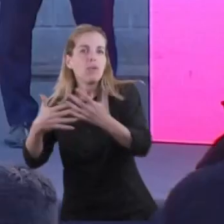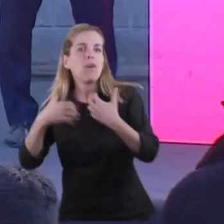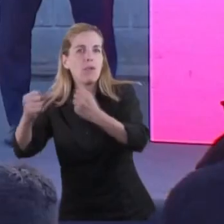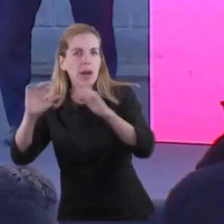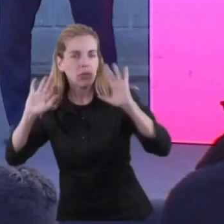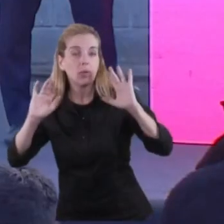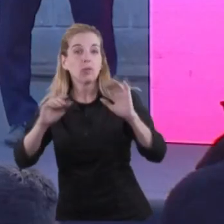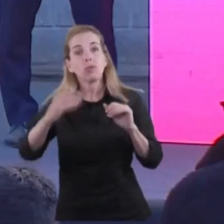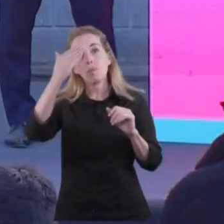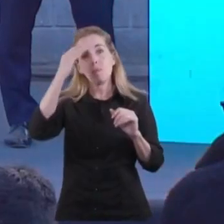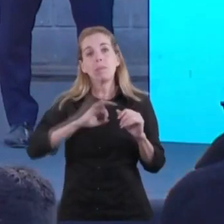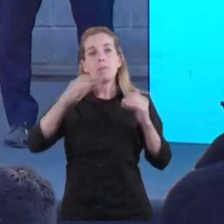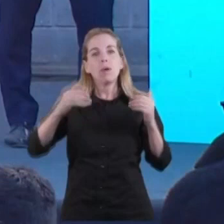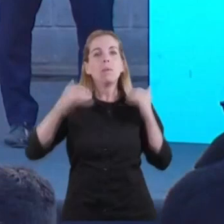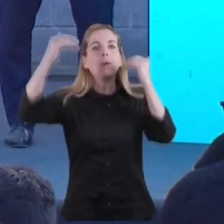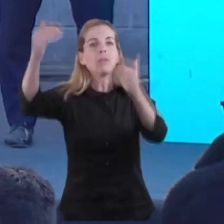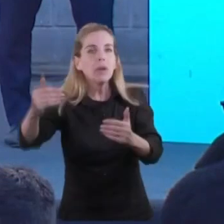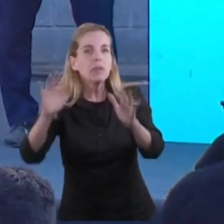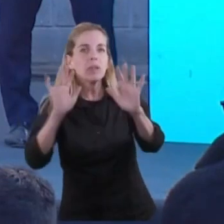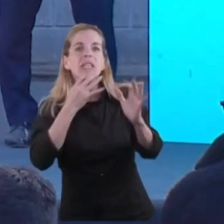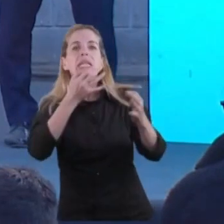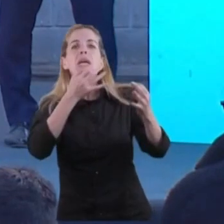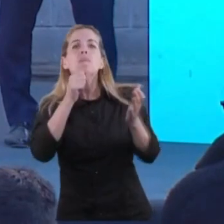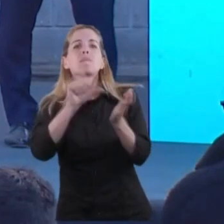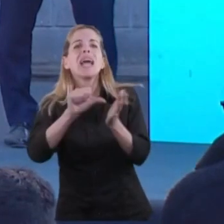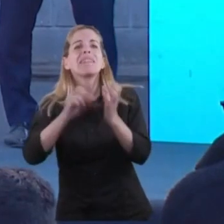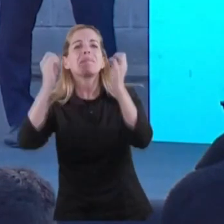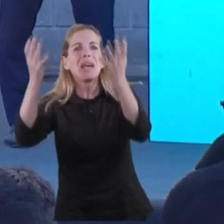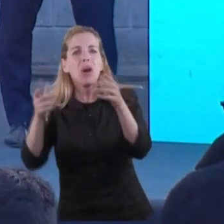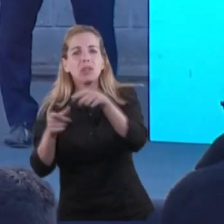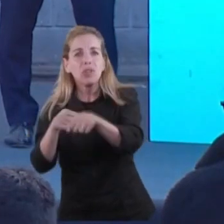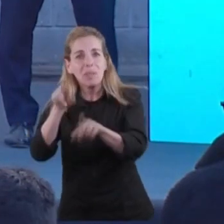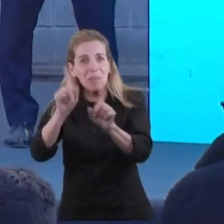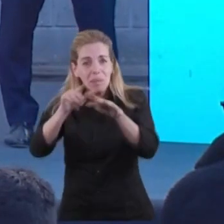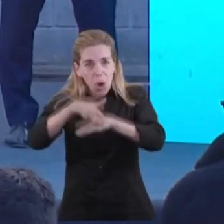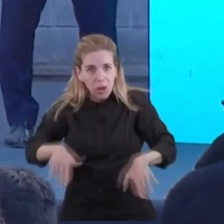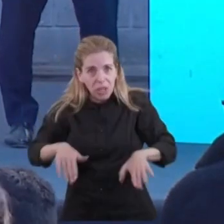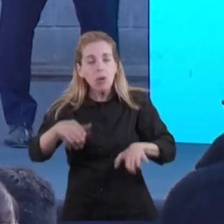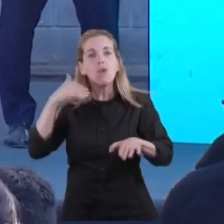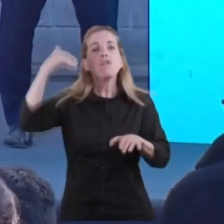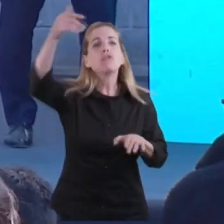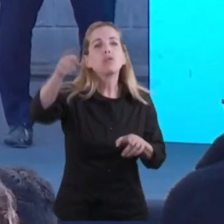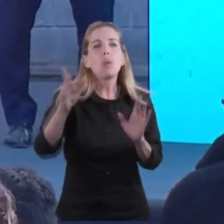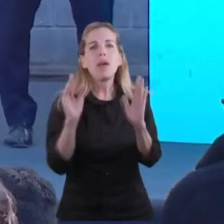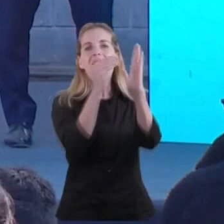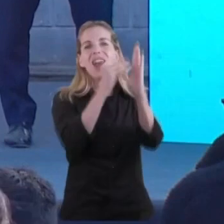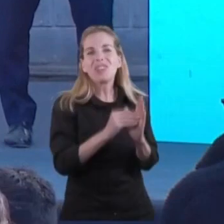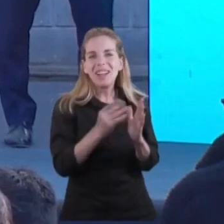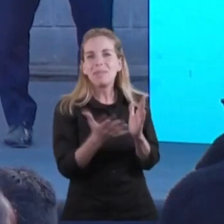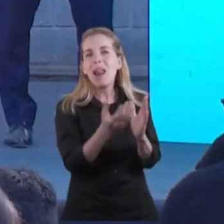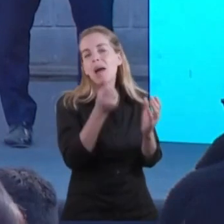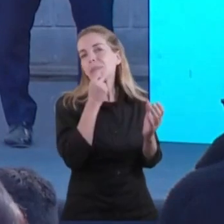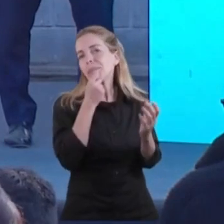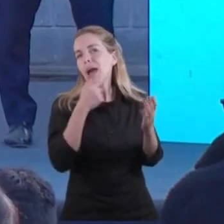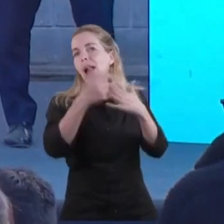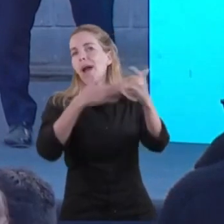si construimos país, le vas a decir, anotate en la página del Ministerio y vas a poder construir tu casa. Y si no habremos construido país,